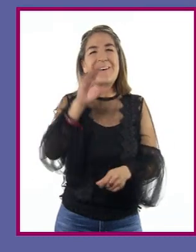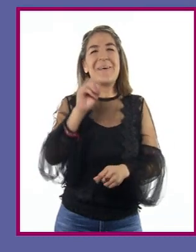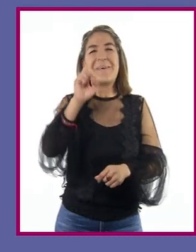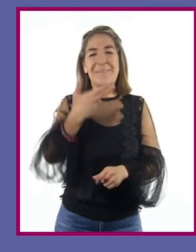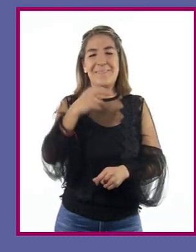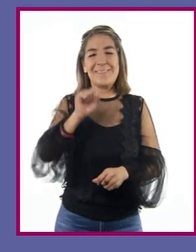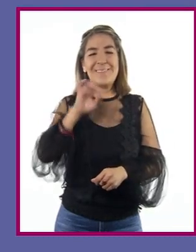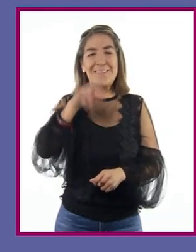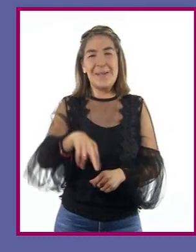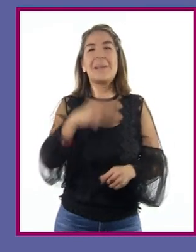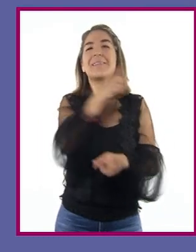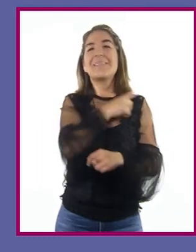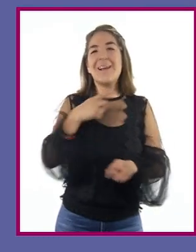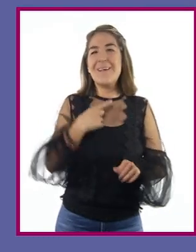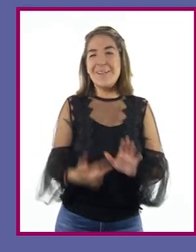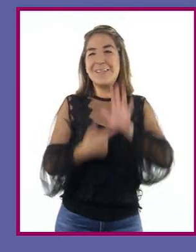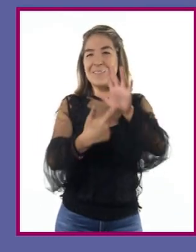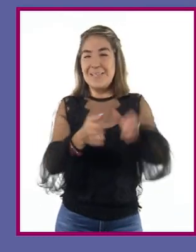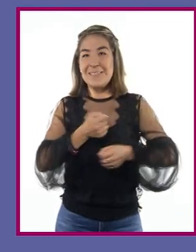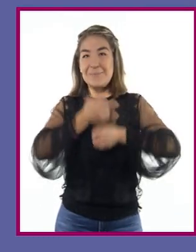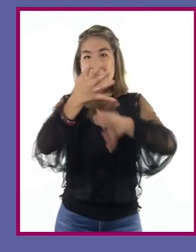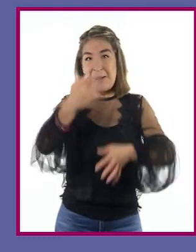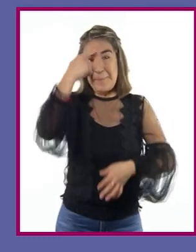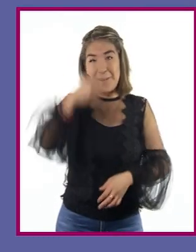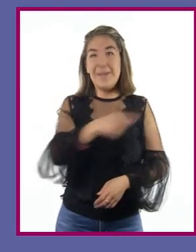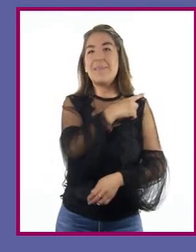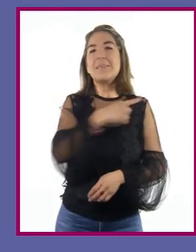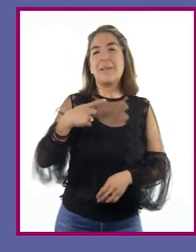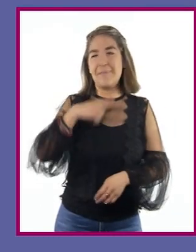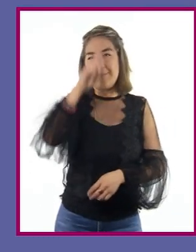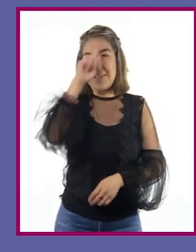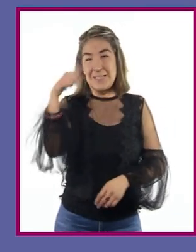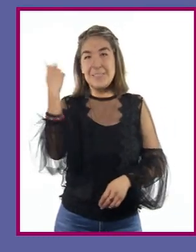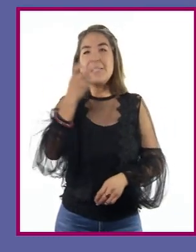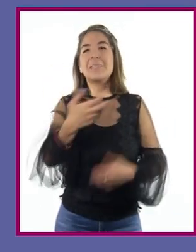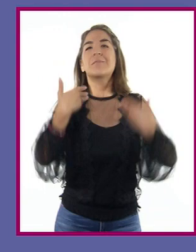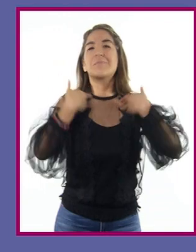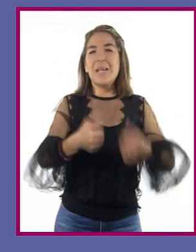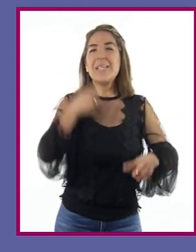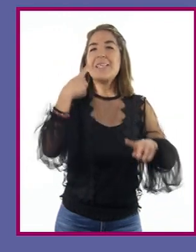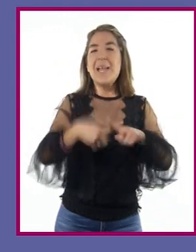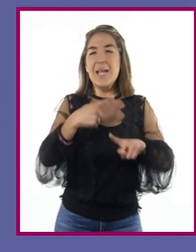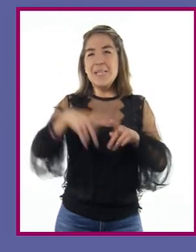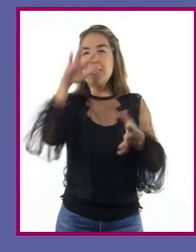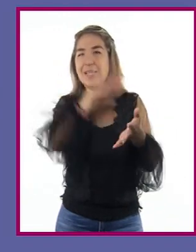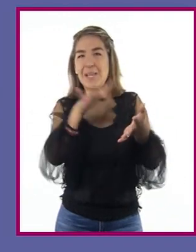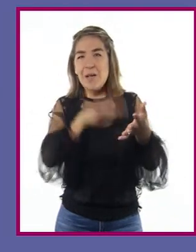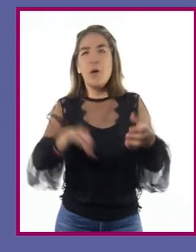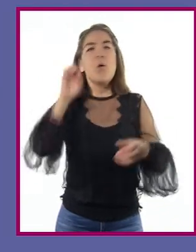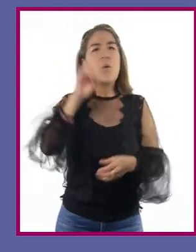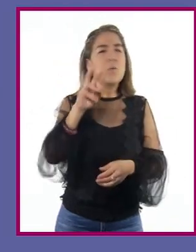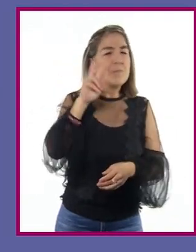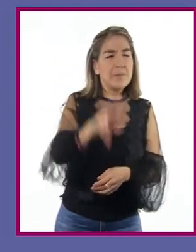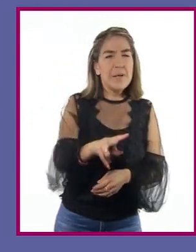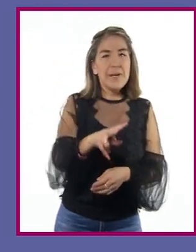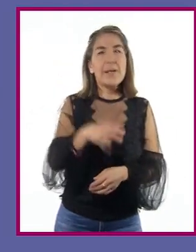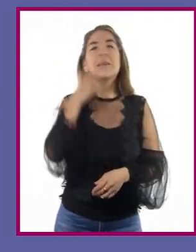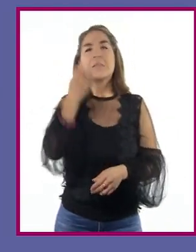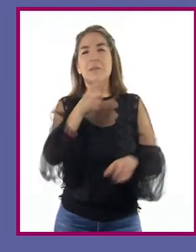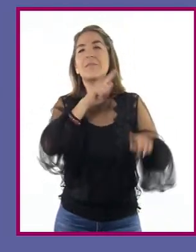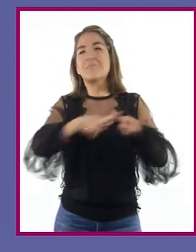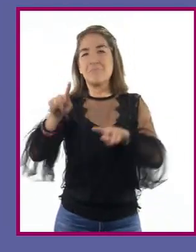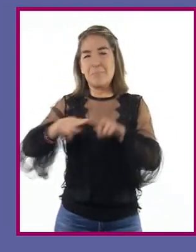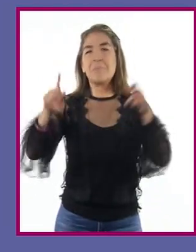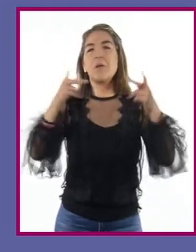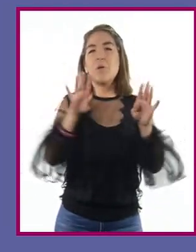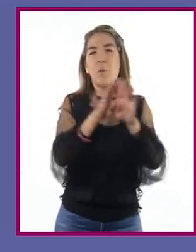que deseamos expresar, lo cual facilita la comprensión por parte de quien lee o escucha. Hay varios conectores, los cuales